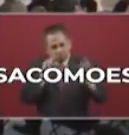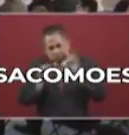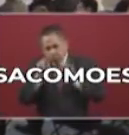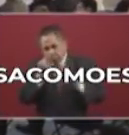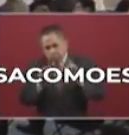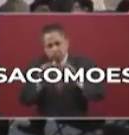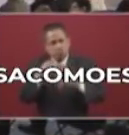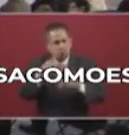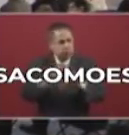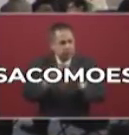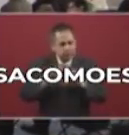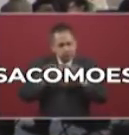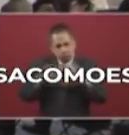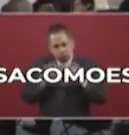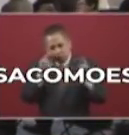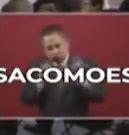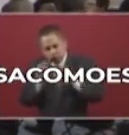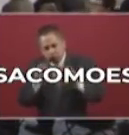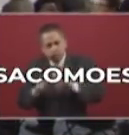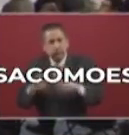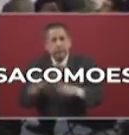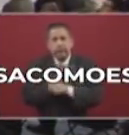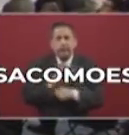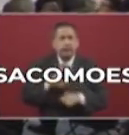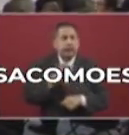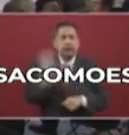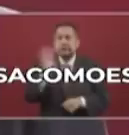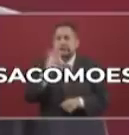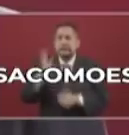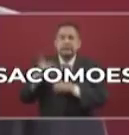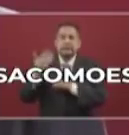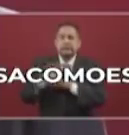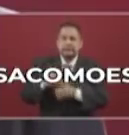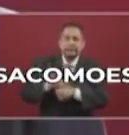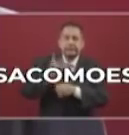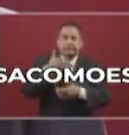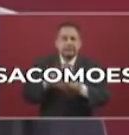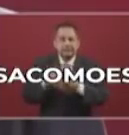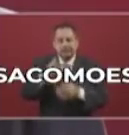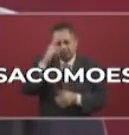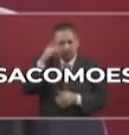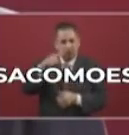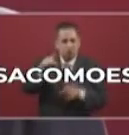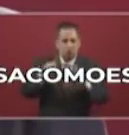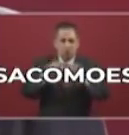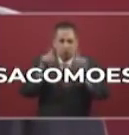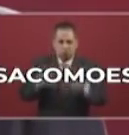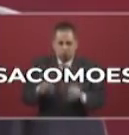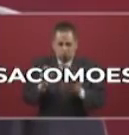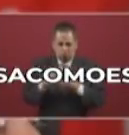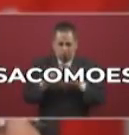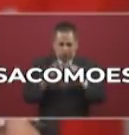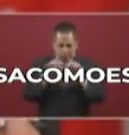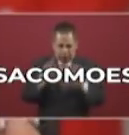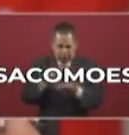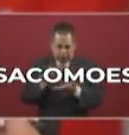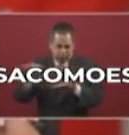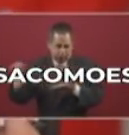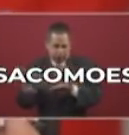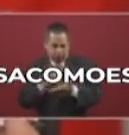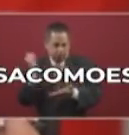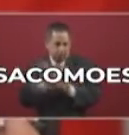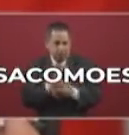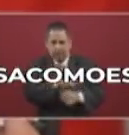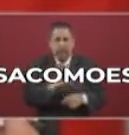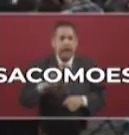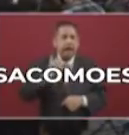de los posibles obstáculos que pudiera enfrentar el memorándum para poder eliminar, cancelar la reforma educativa? Gracias.